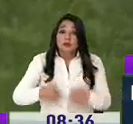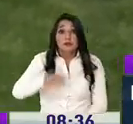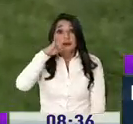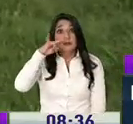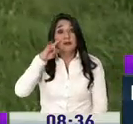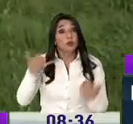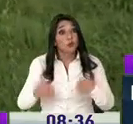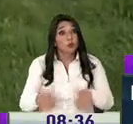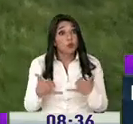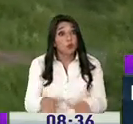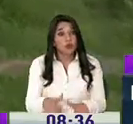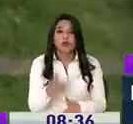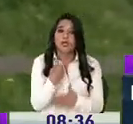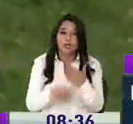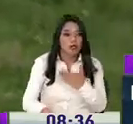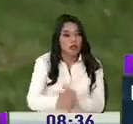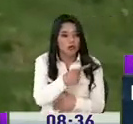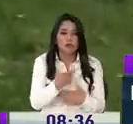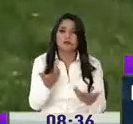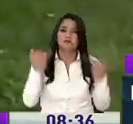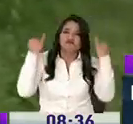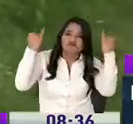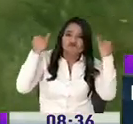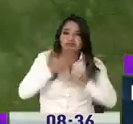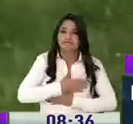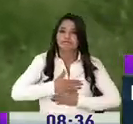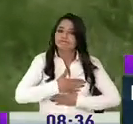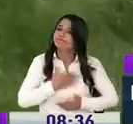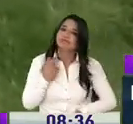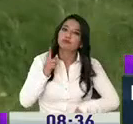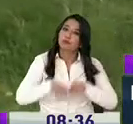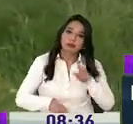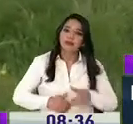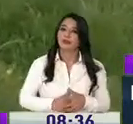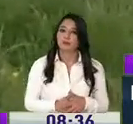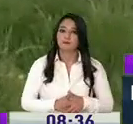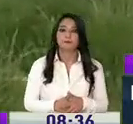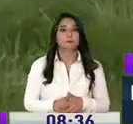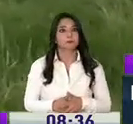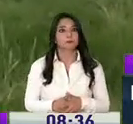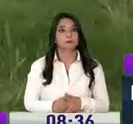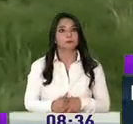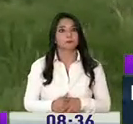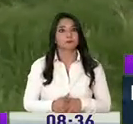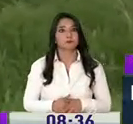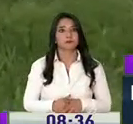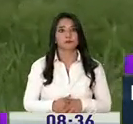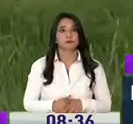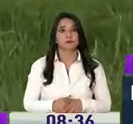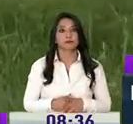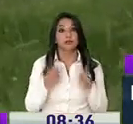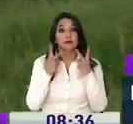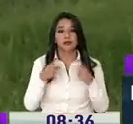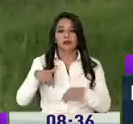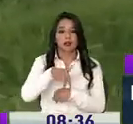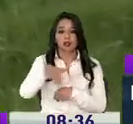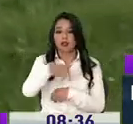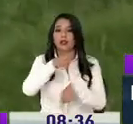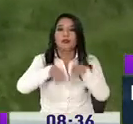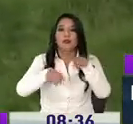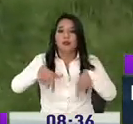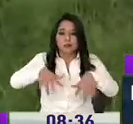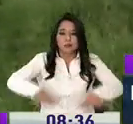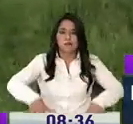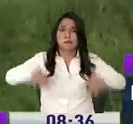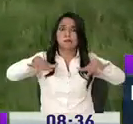no podemos sacar a los niños acá que se diviertan porque, como entenderán, pues es inaccesible los juegos, también